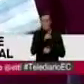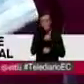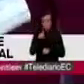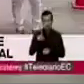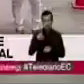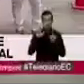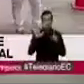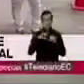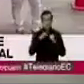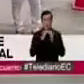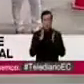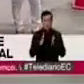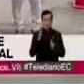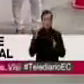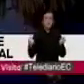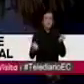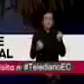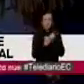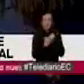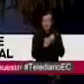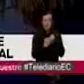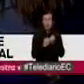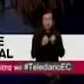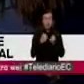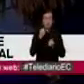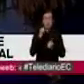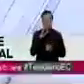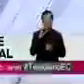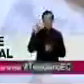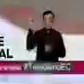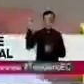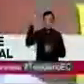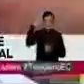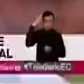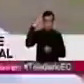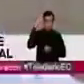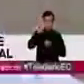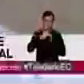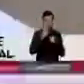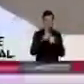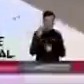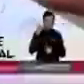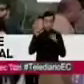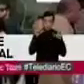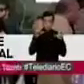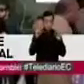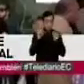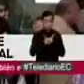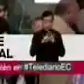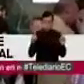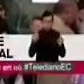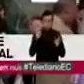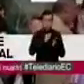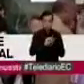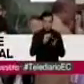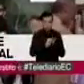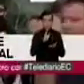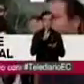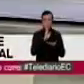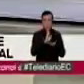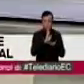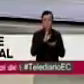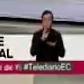de los parlamentarios votaron a favor del no incremento de costos en servicios básicos por un año, a las facilidades de pago a la seguridad social,